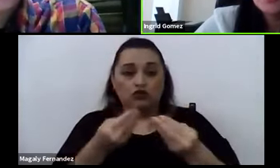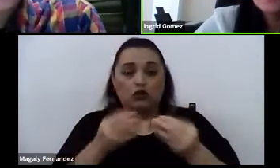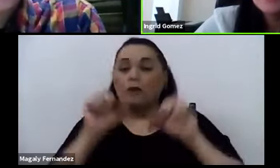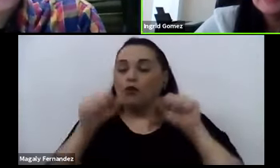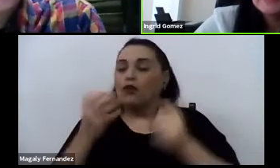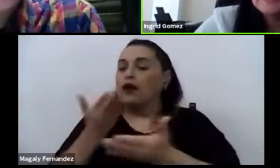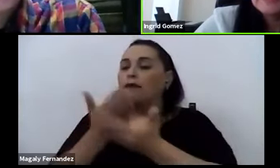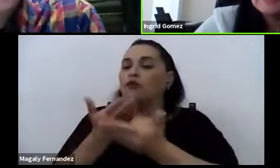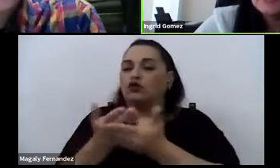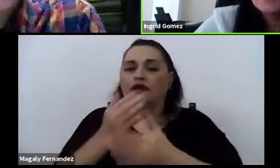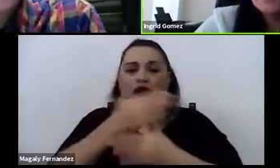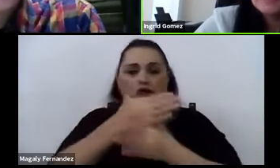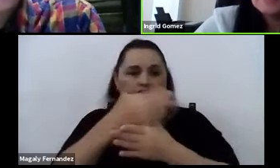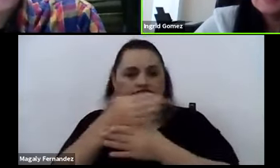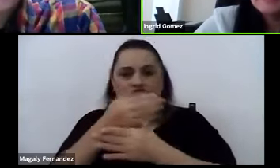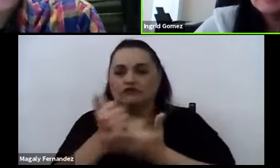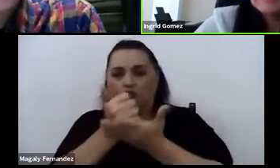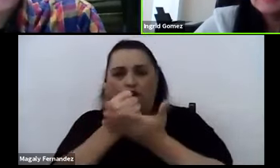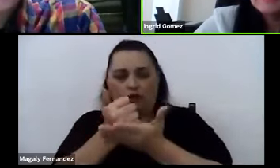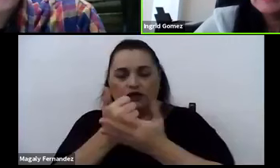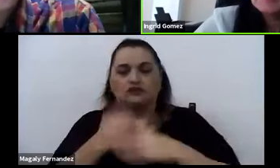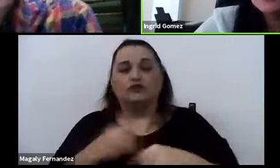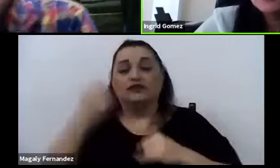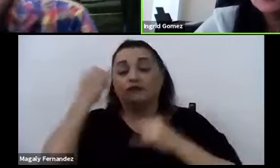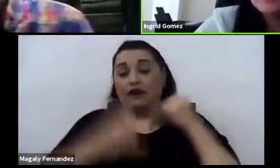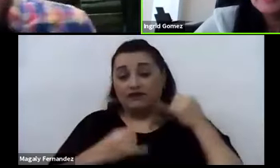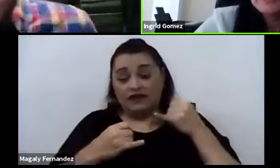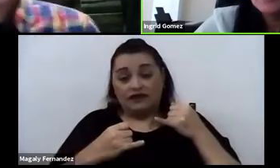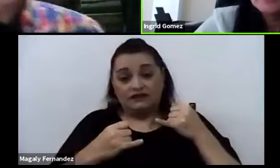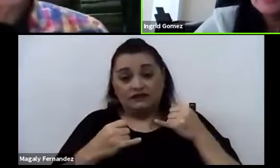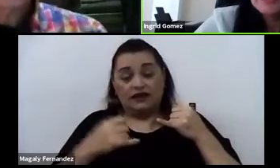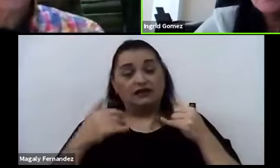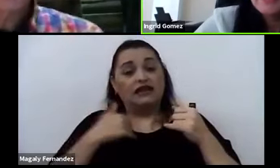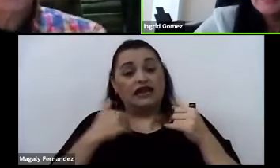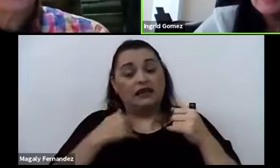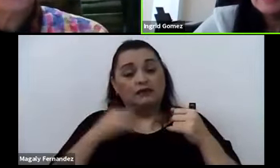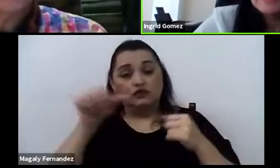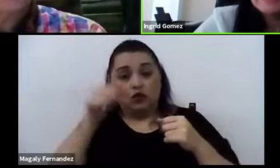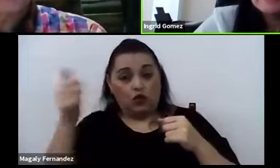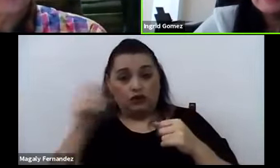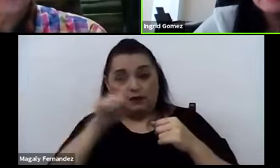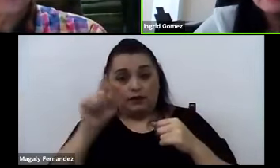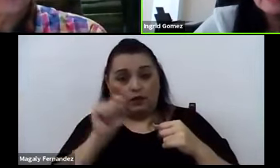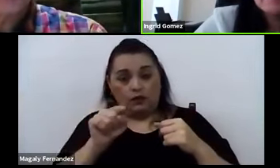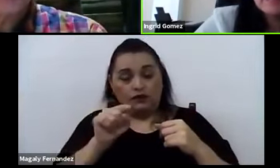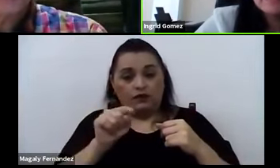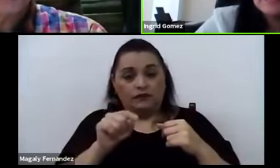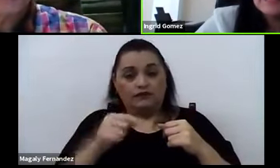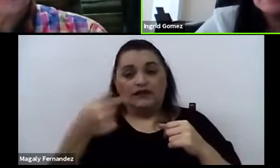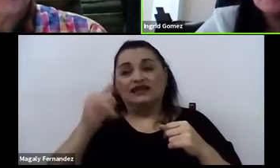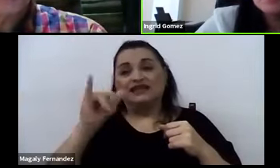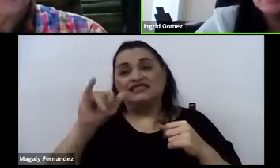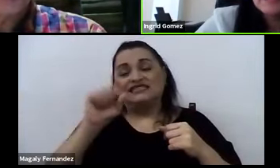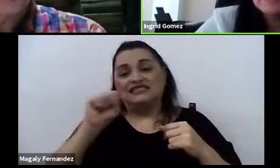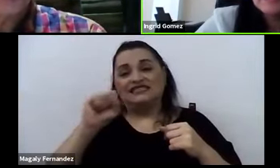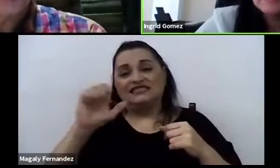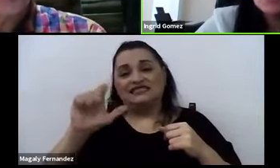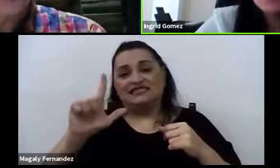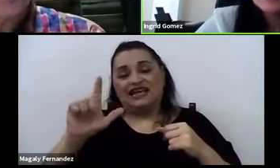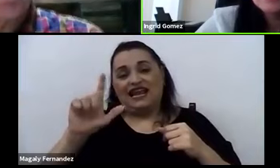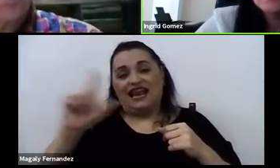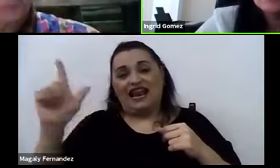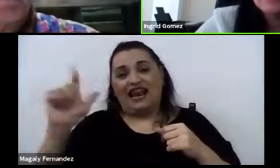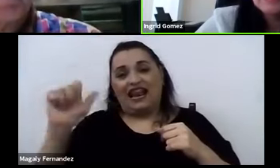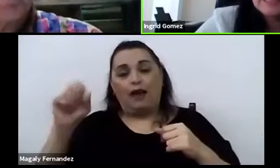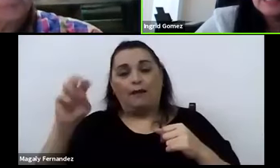colaboración. Finalmente tenemos la otra. De Gisela Madrigal, ¿podría aclarar